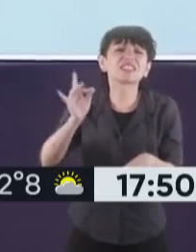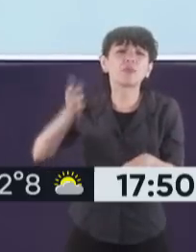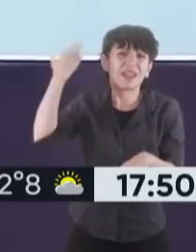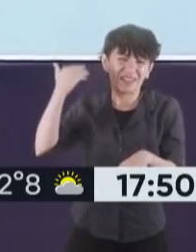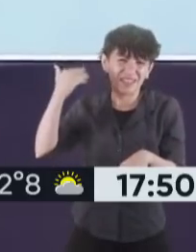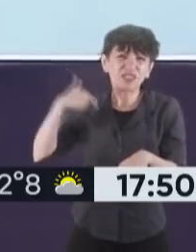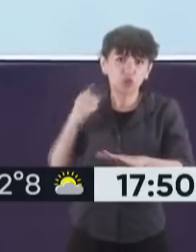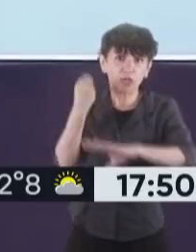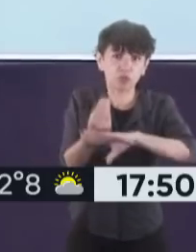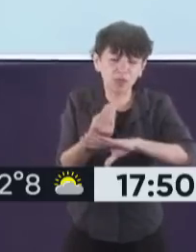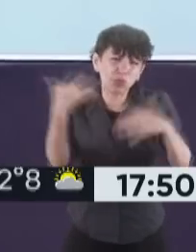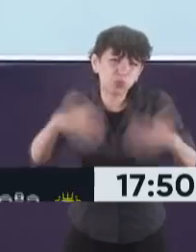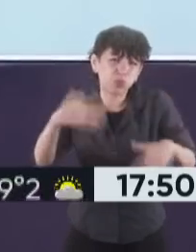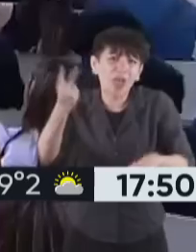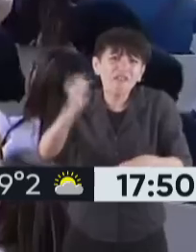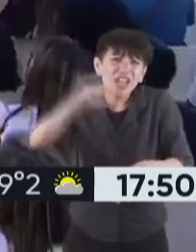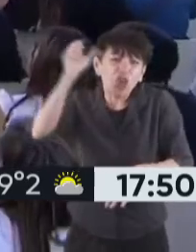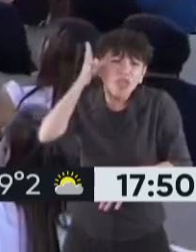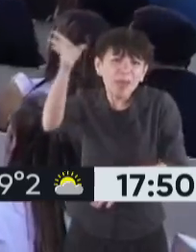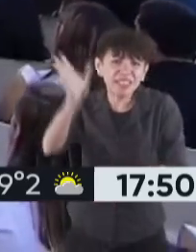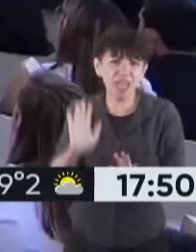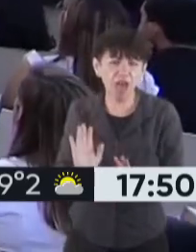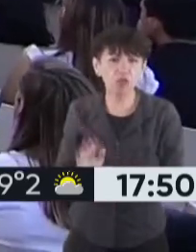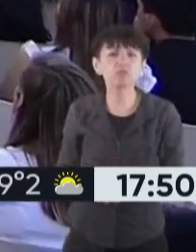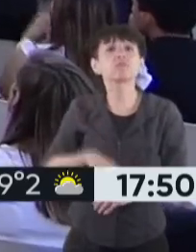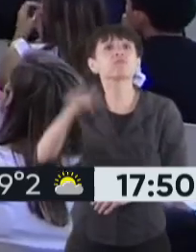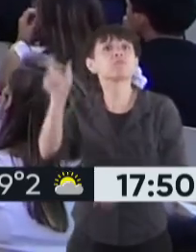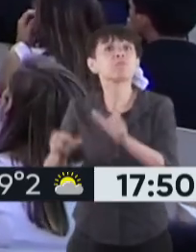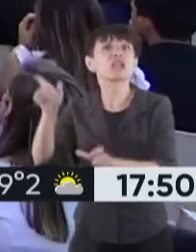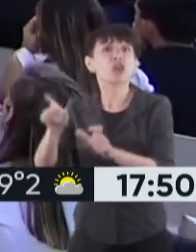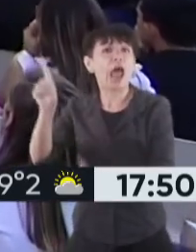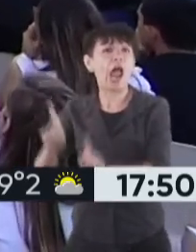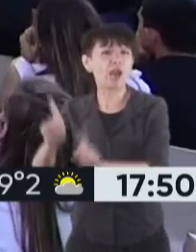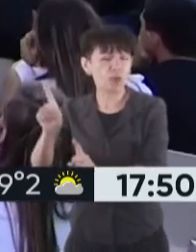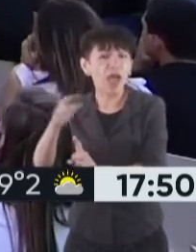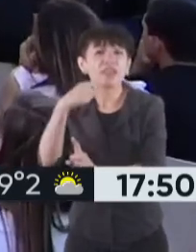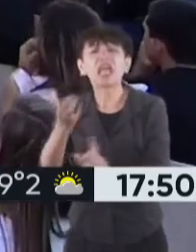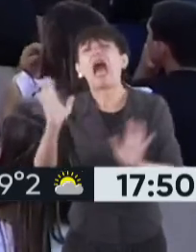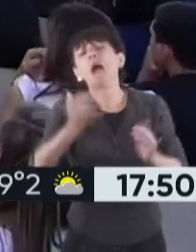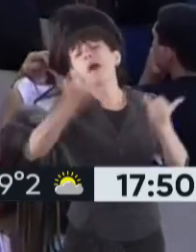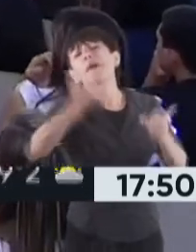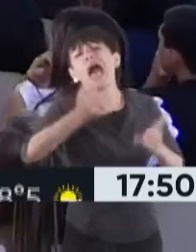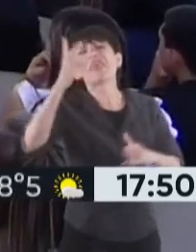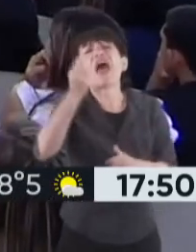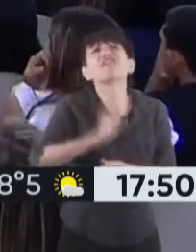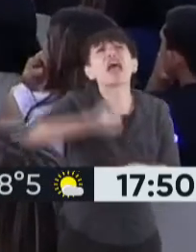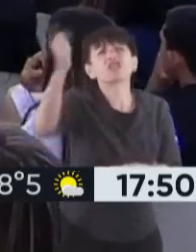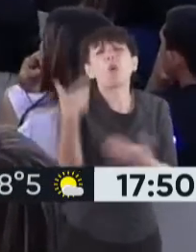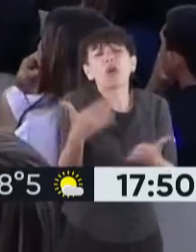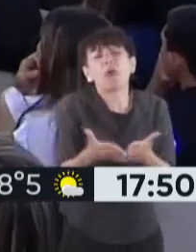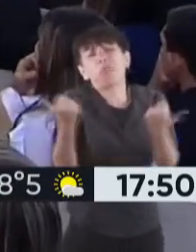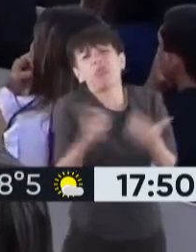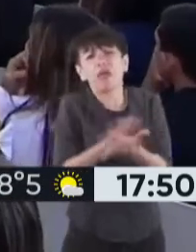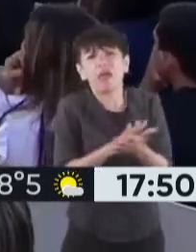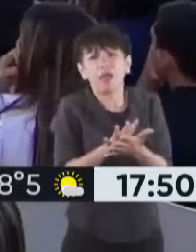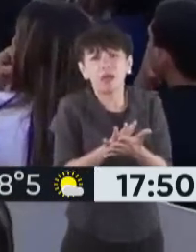asumí. Y a diferencia de los que decían que podían arreglar eso porque era una pavada en muy poco tiempo, yo